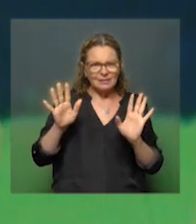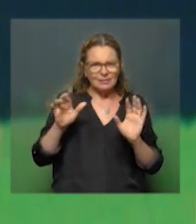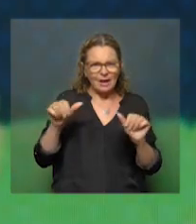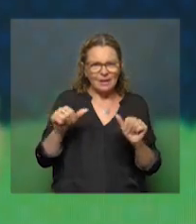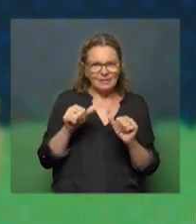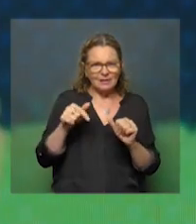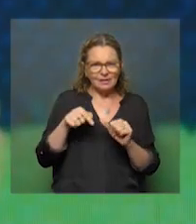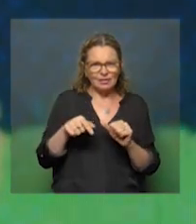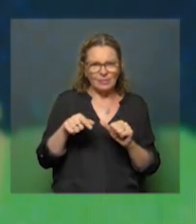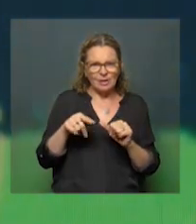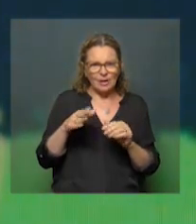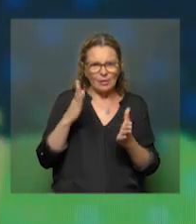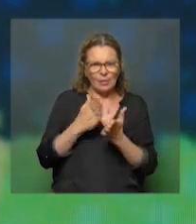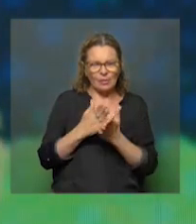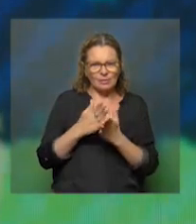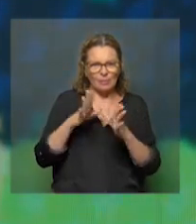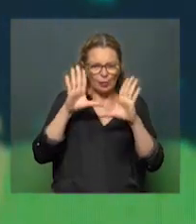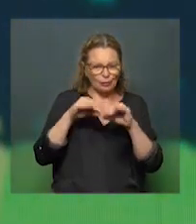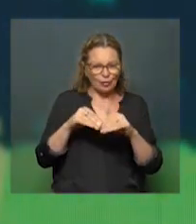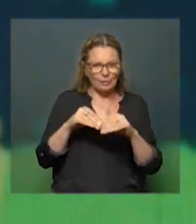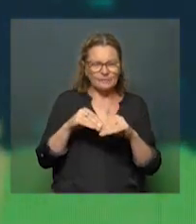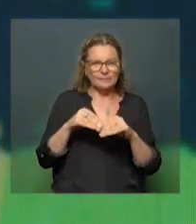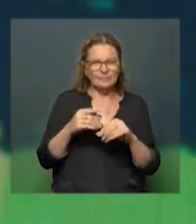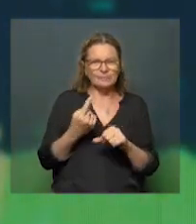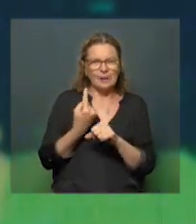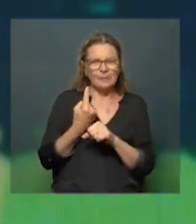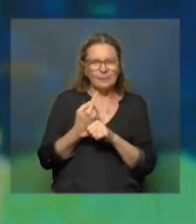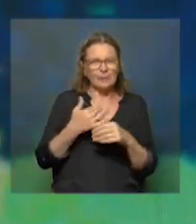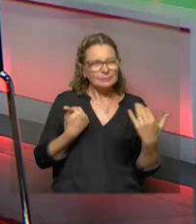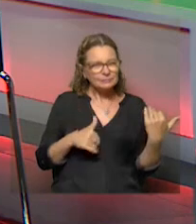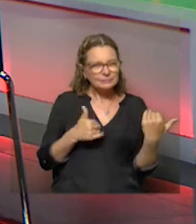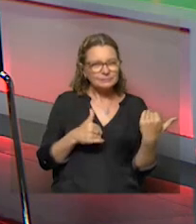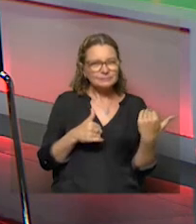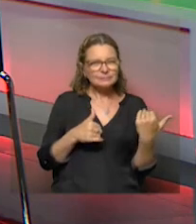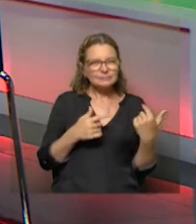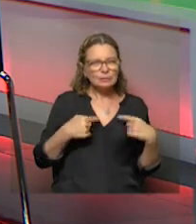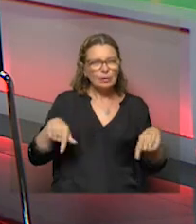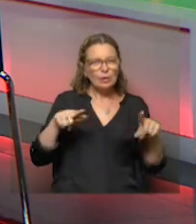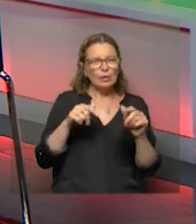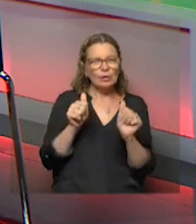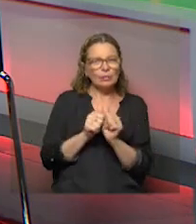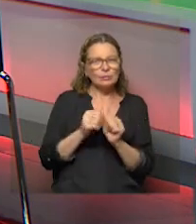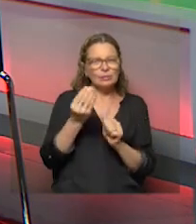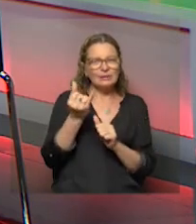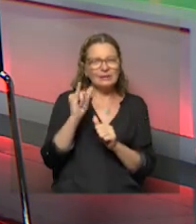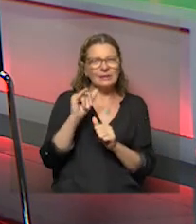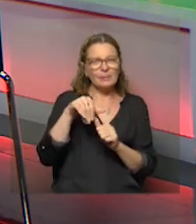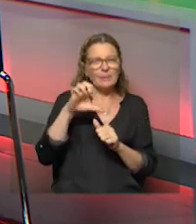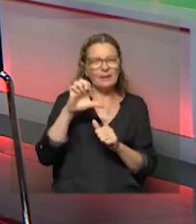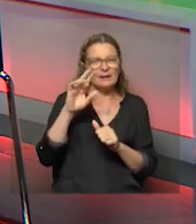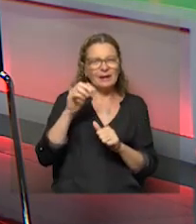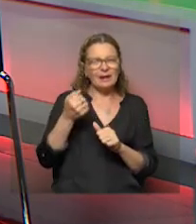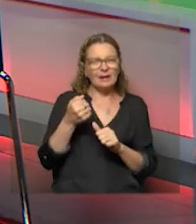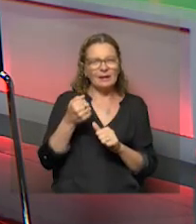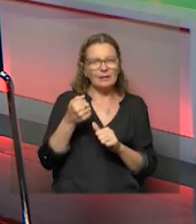acelerarlo con esto, de última metámosle todo lo que podemos. Sí, sí. El primer toque fue en, así en conjunto, fue en Quimera. Sí. Y